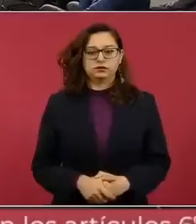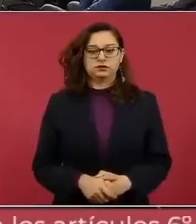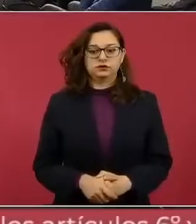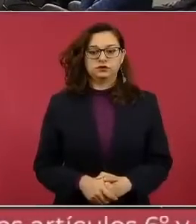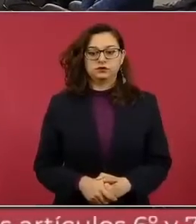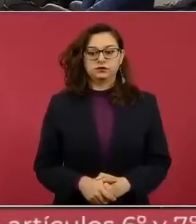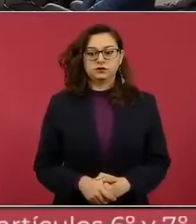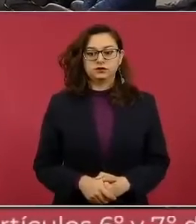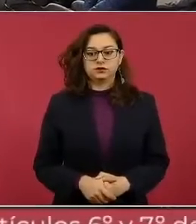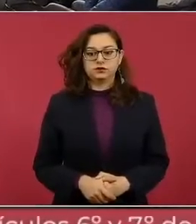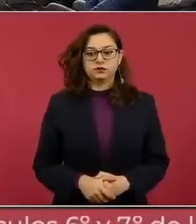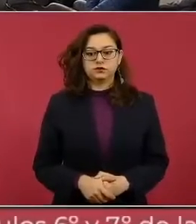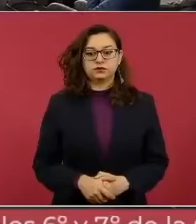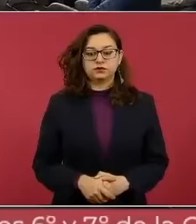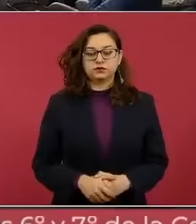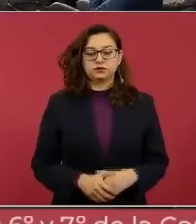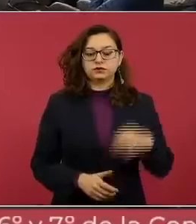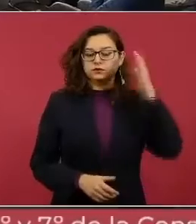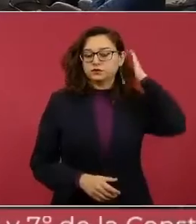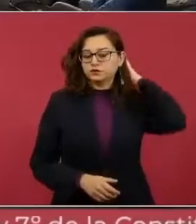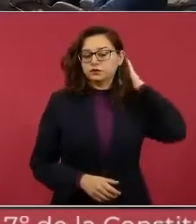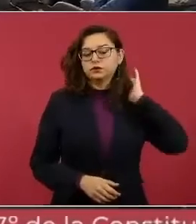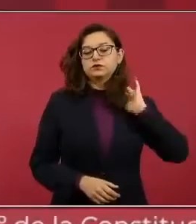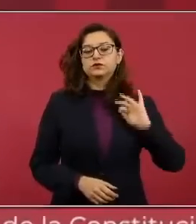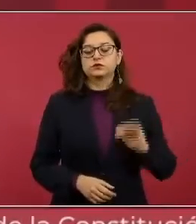autoridades. También